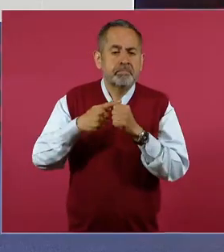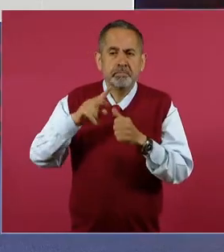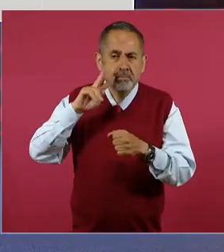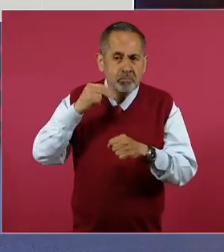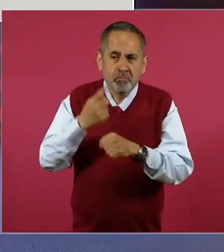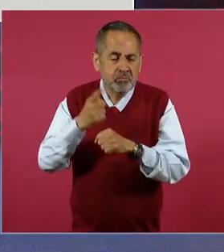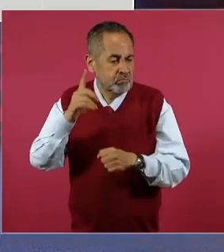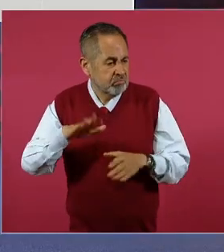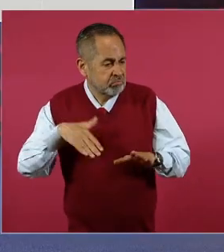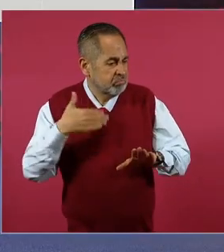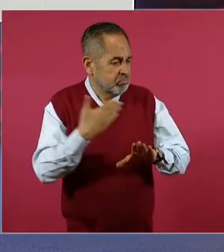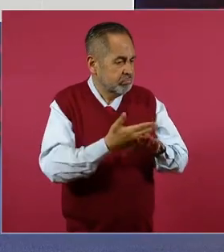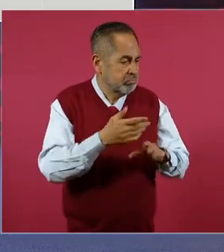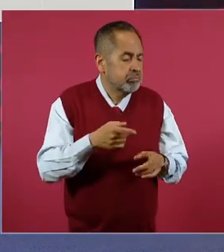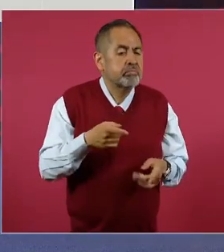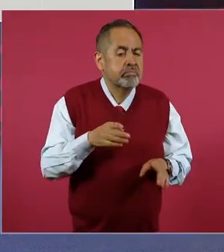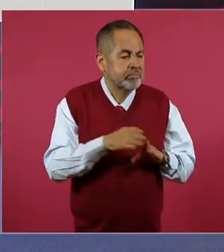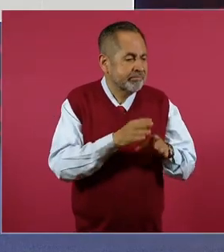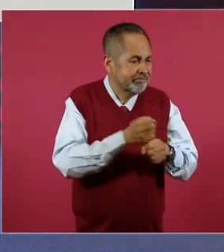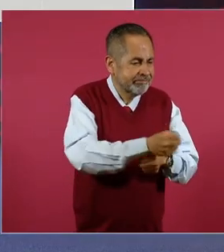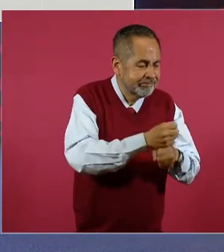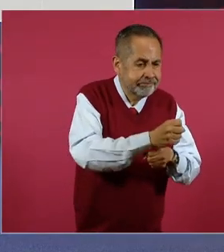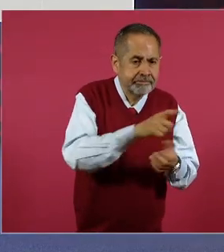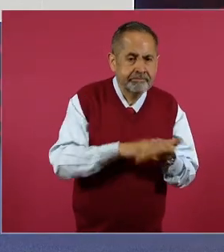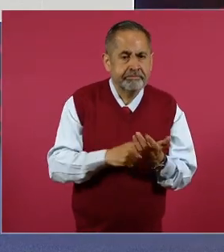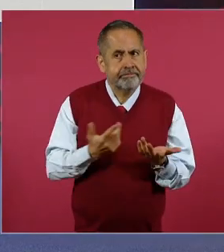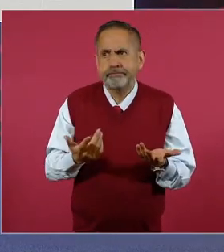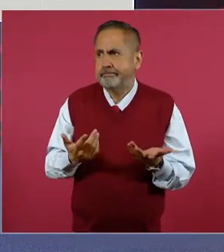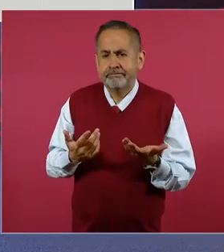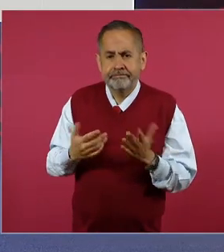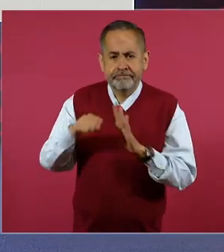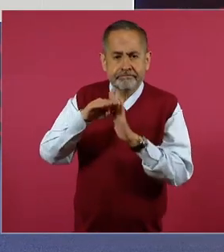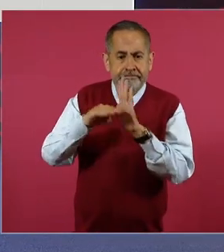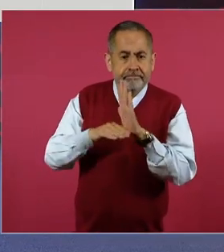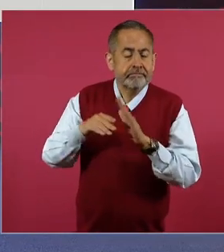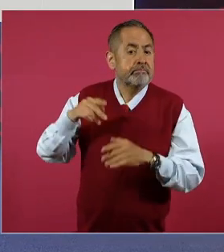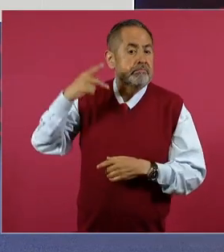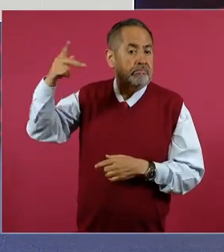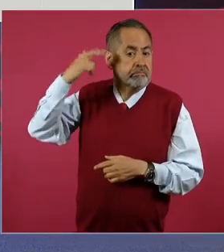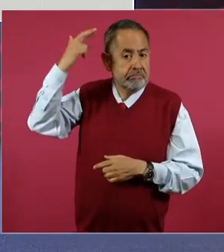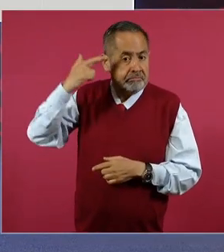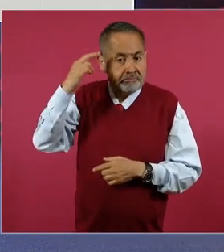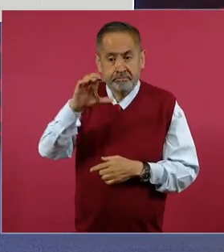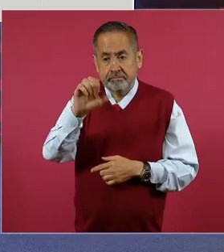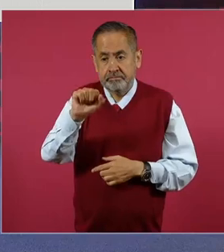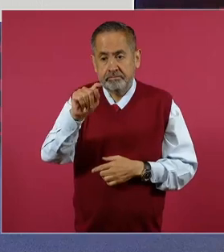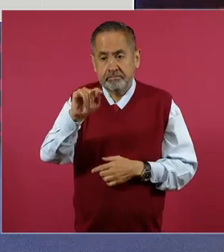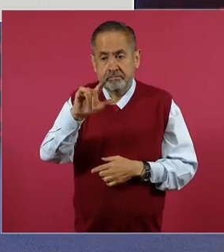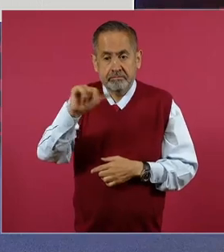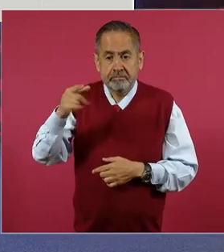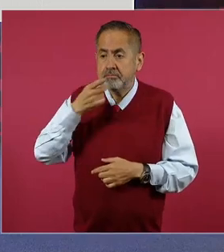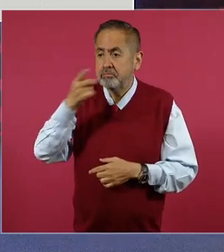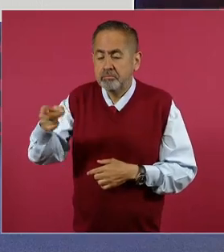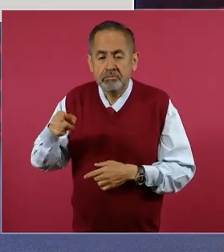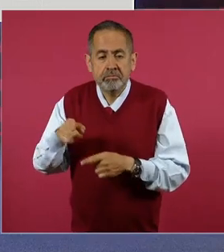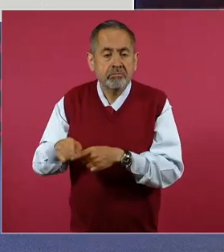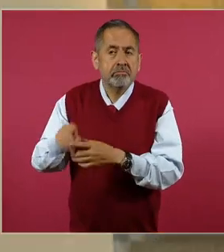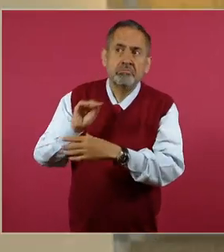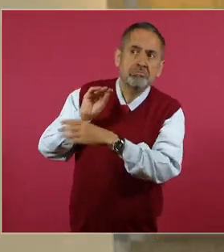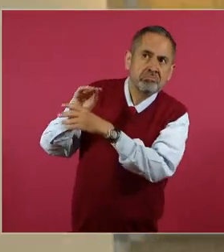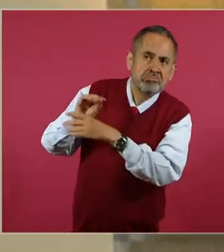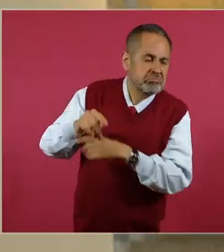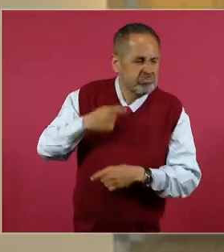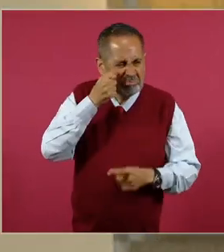las indicaciones y marcos legales del Reino de Castilla, y la conquista se realizó